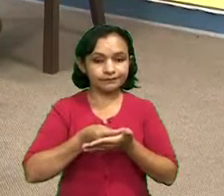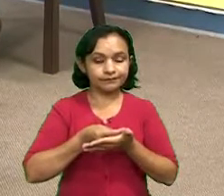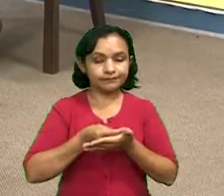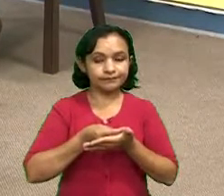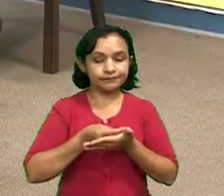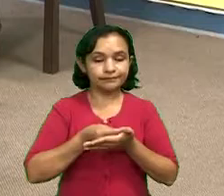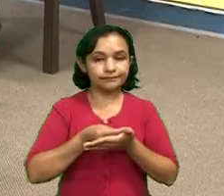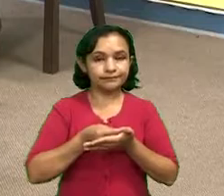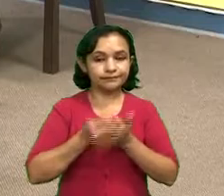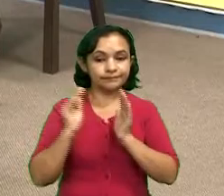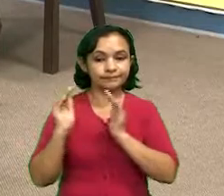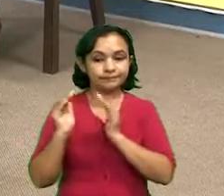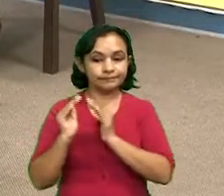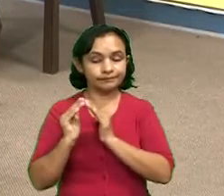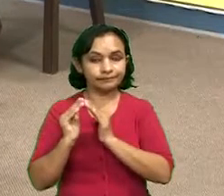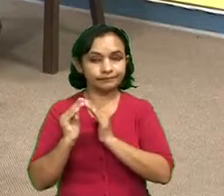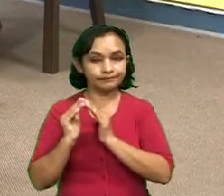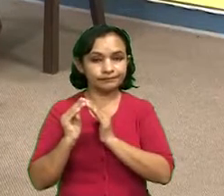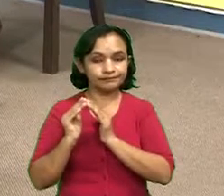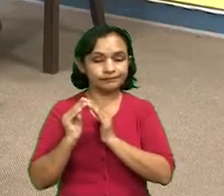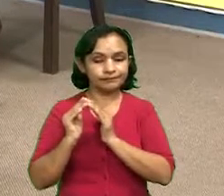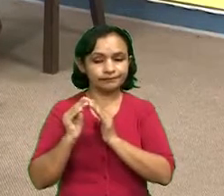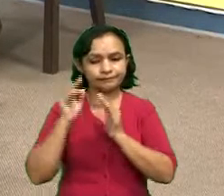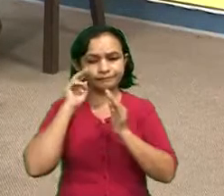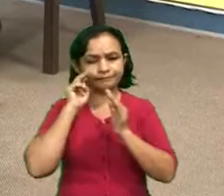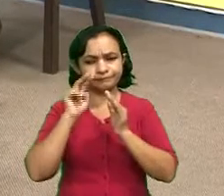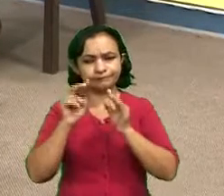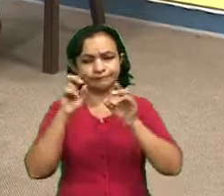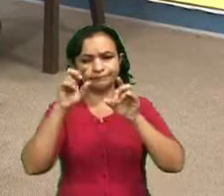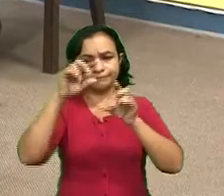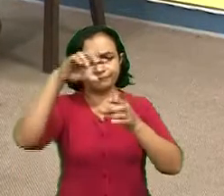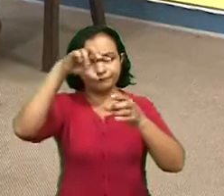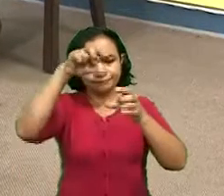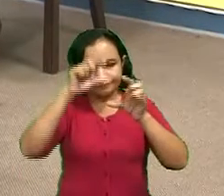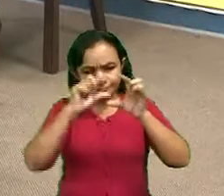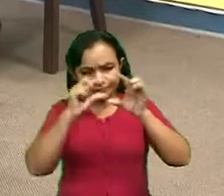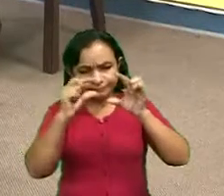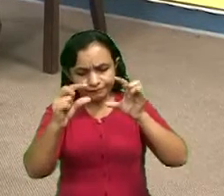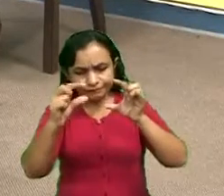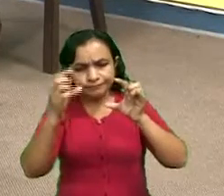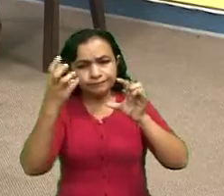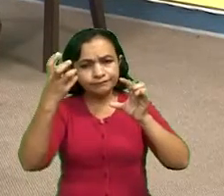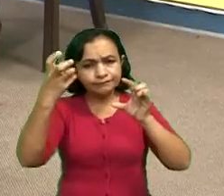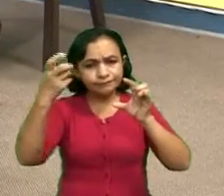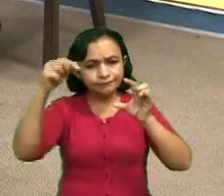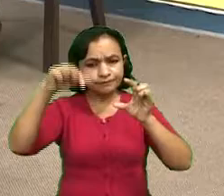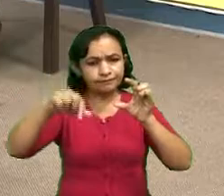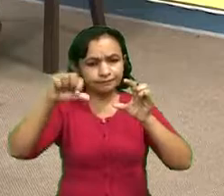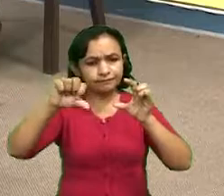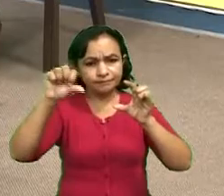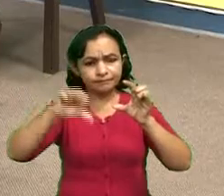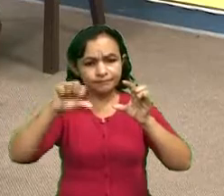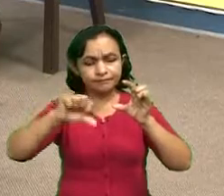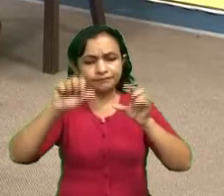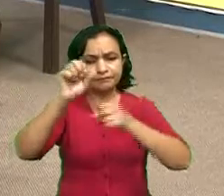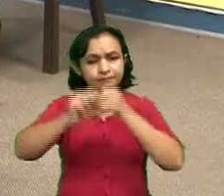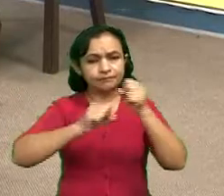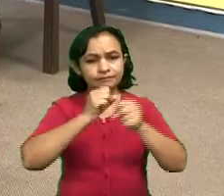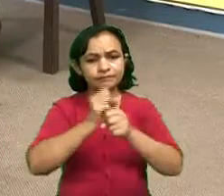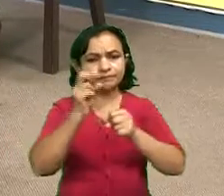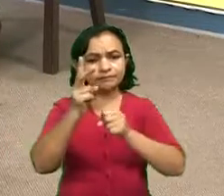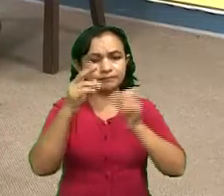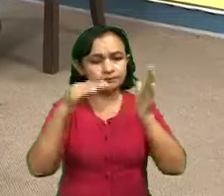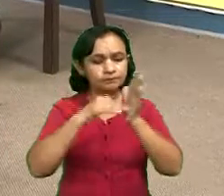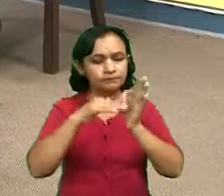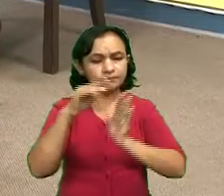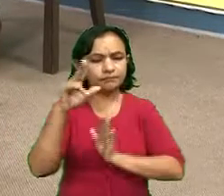lleva para su casa, obviamente revisa bien la etiqueta que dice que se vence el próximo año, en el